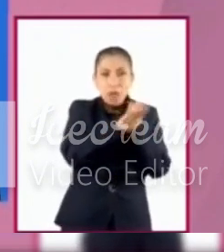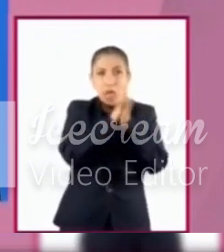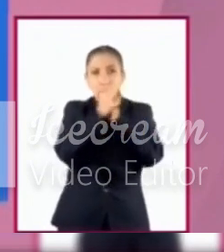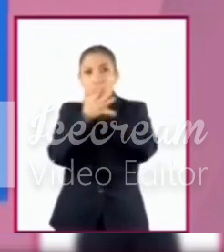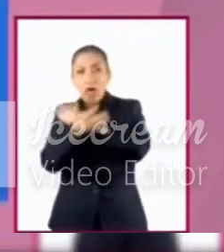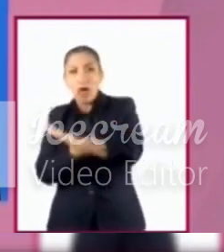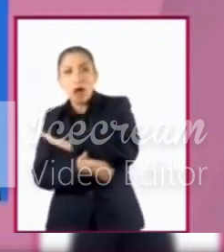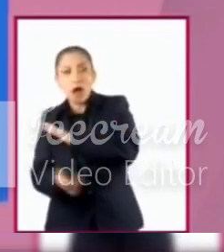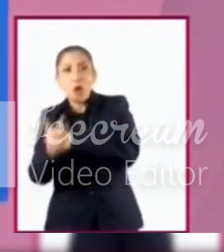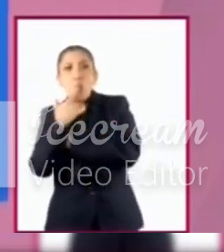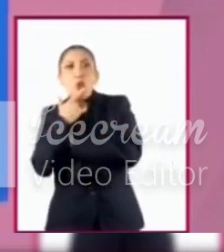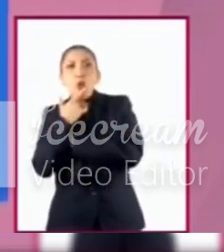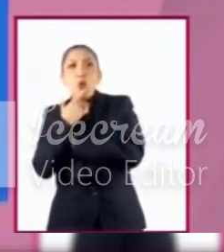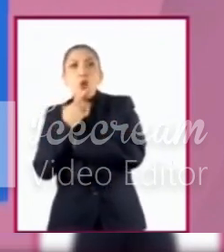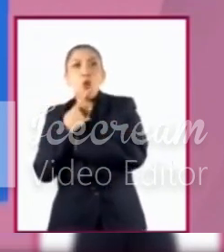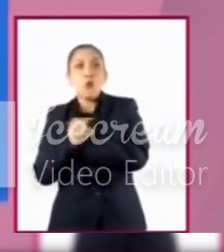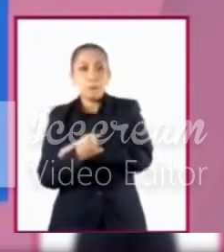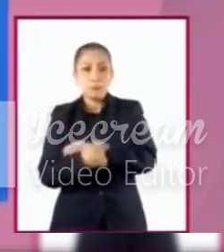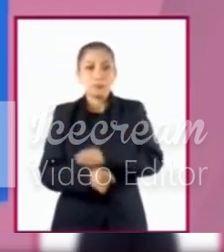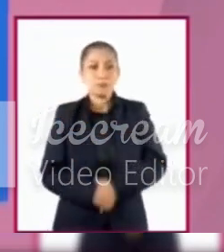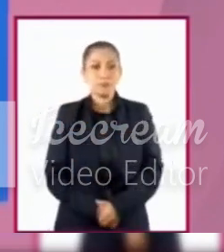al marrón rojizo.